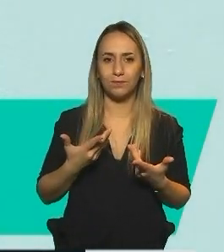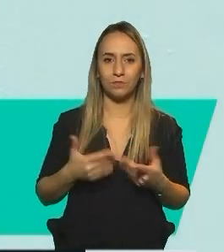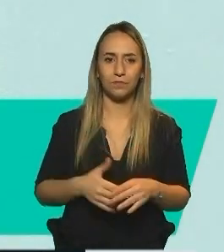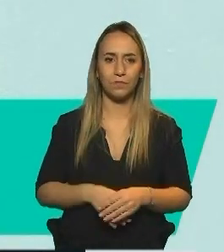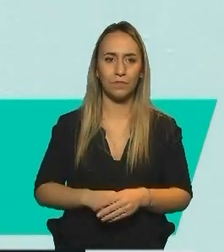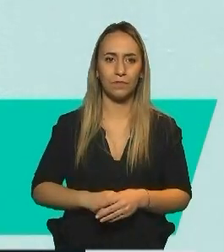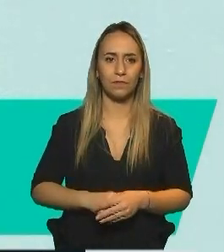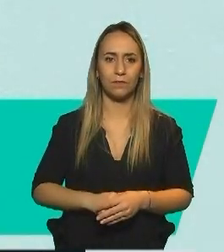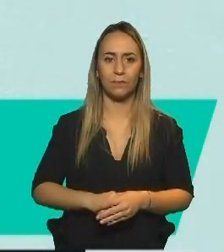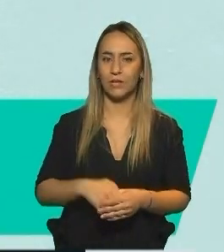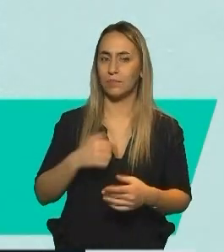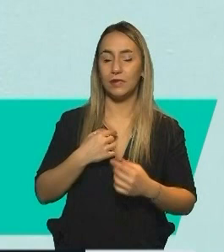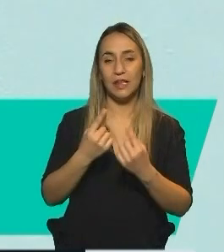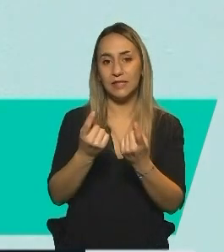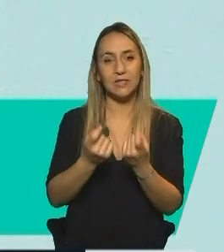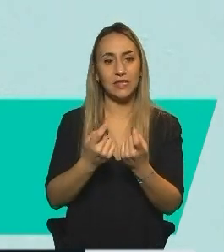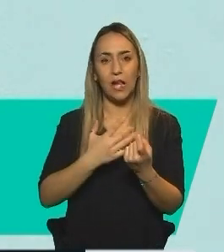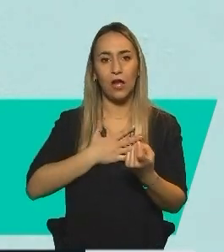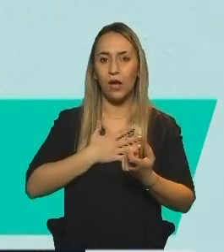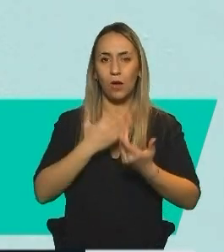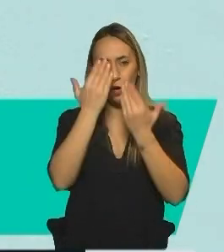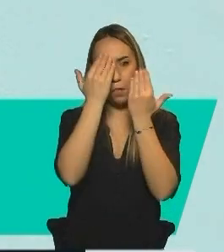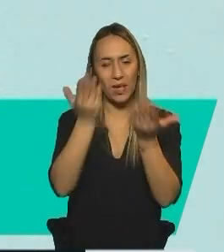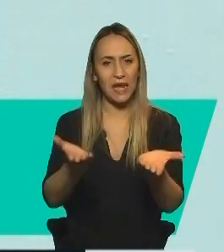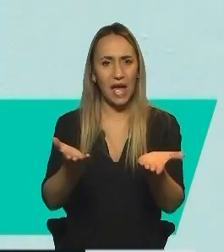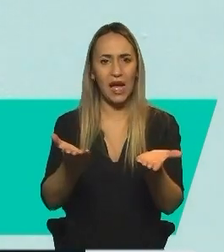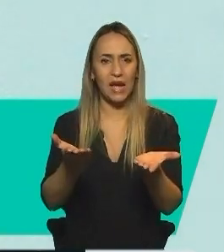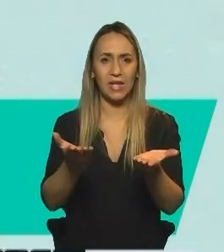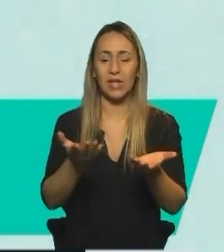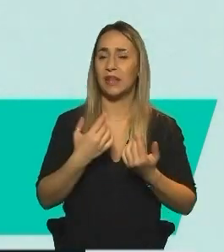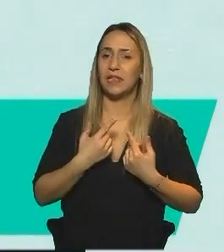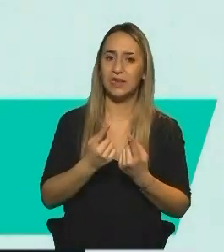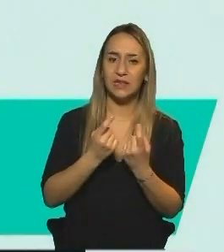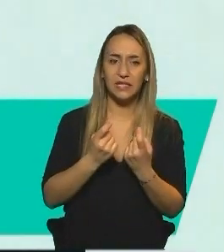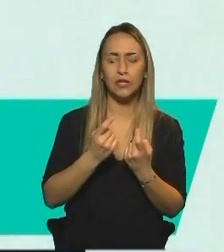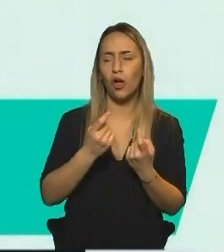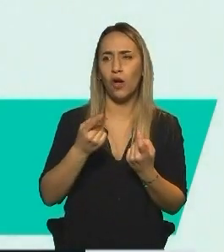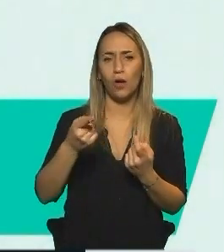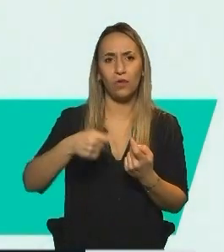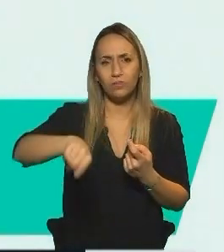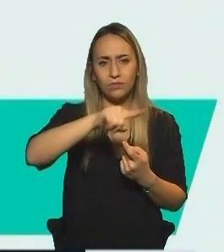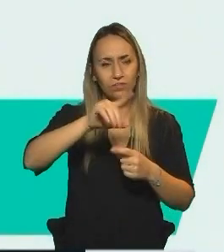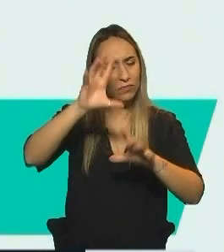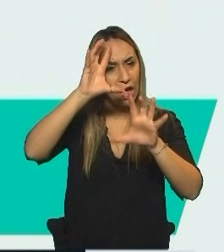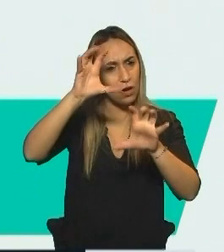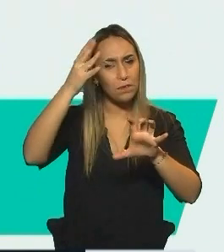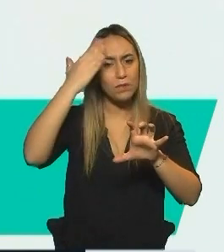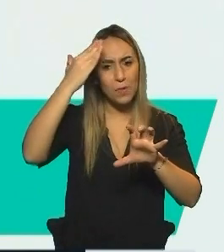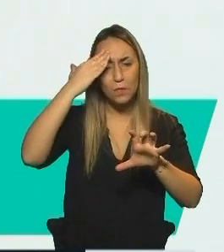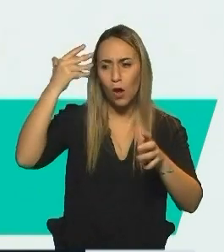de la necesidad de homenajear, la necesidad de apelar a la memoria,